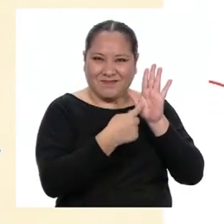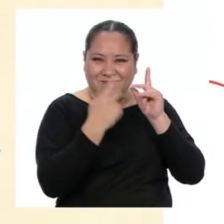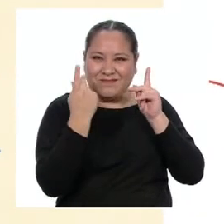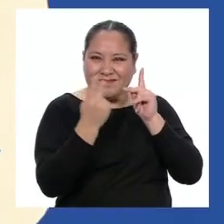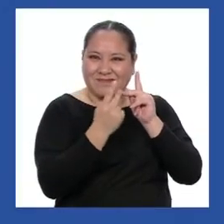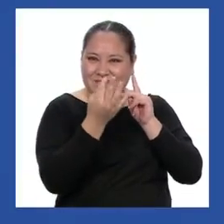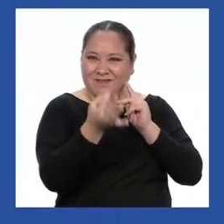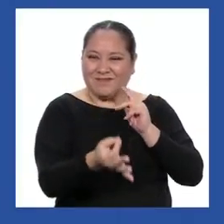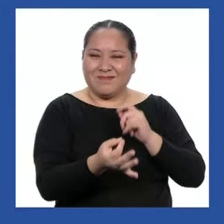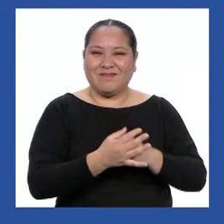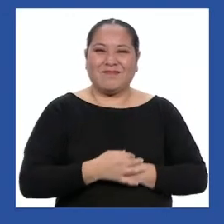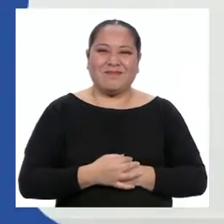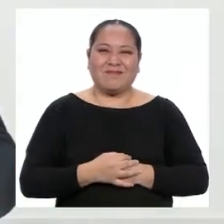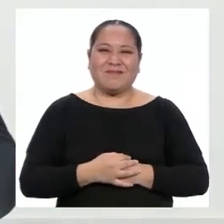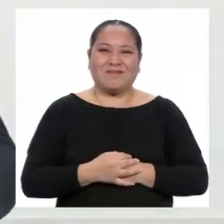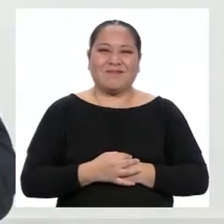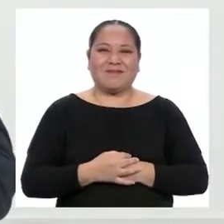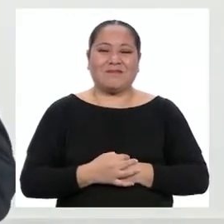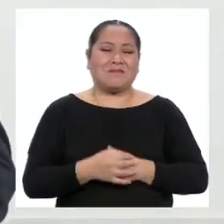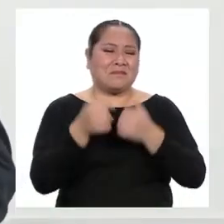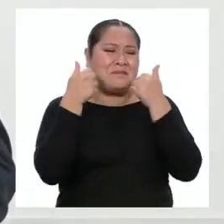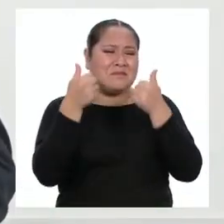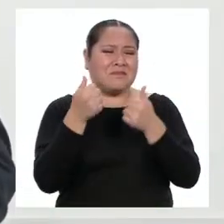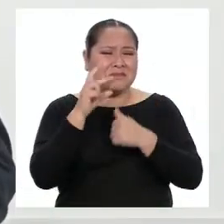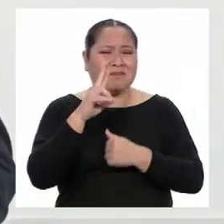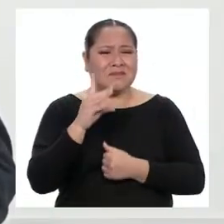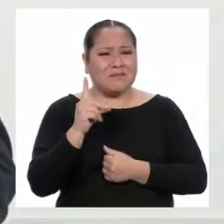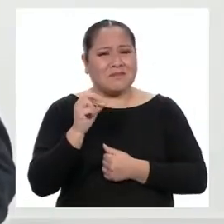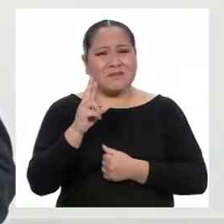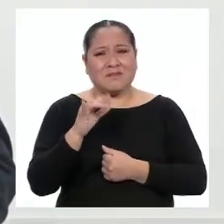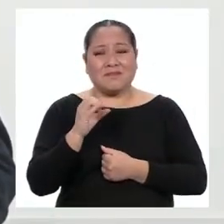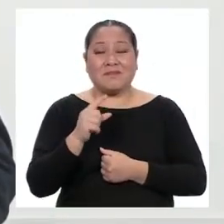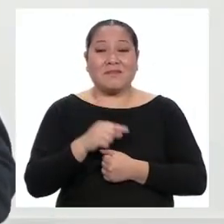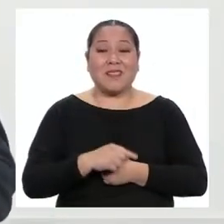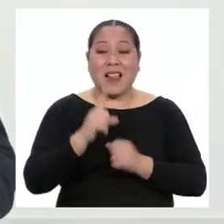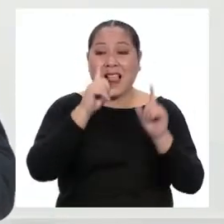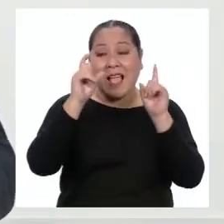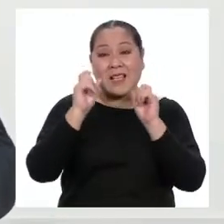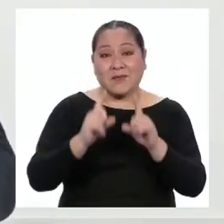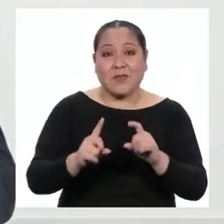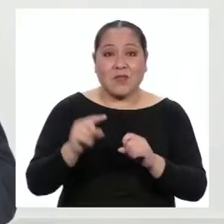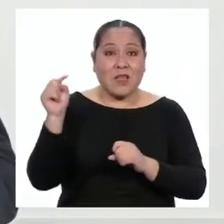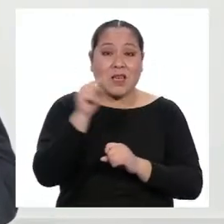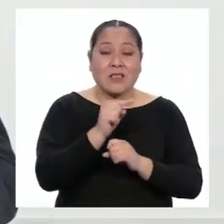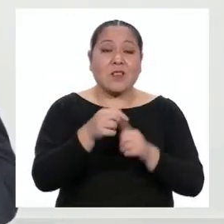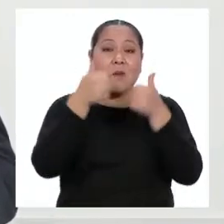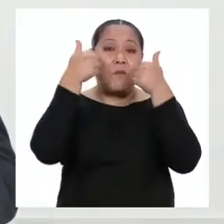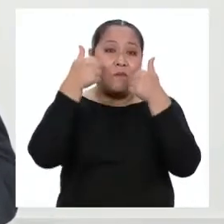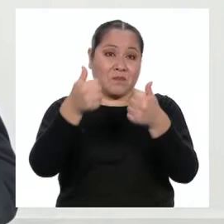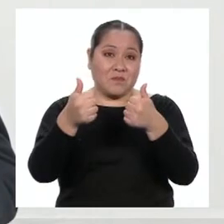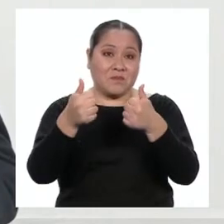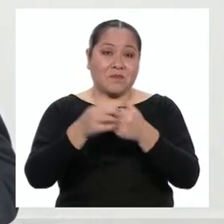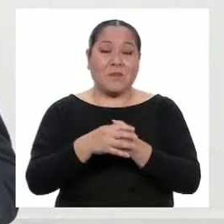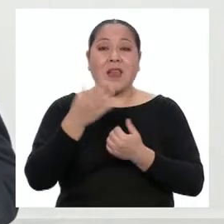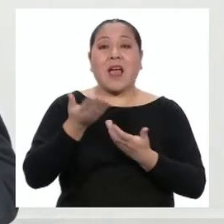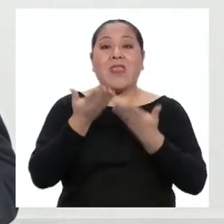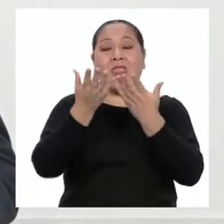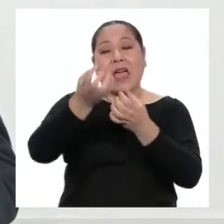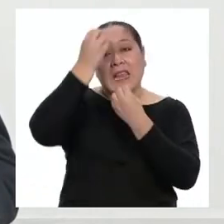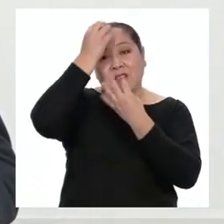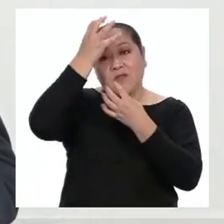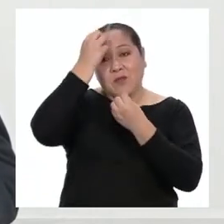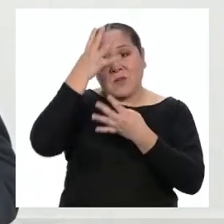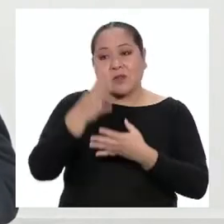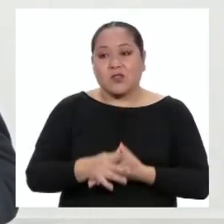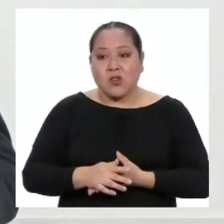¿no? Quedó muy bien, Rodrigo. Las preguntas son las correctas para la información que